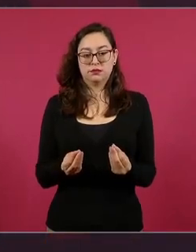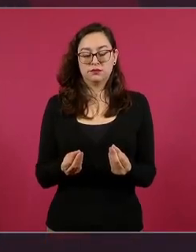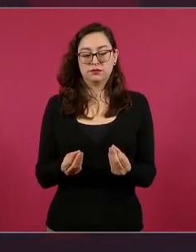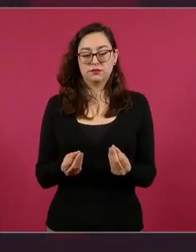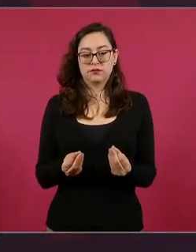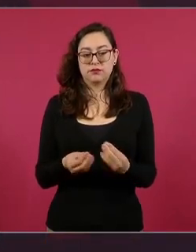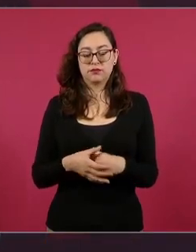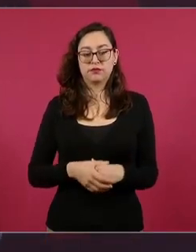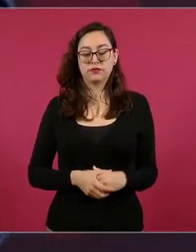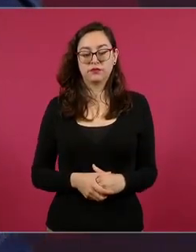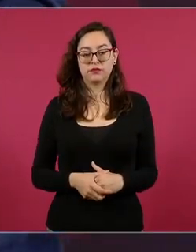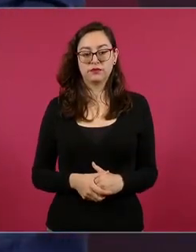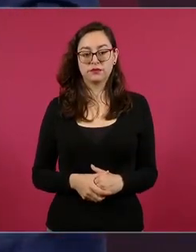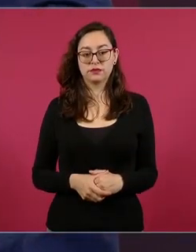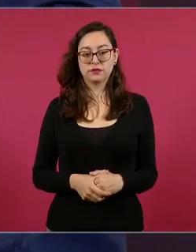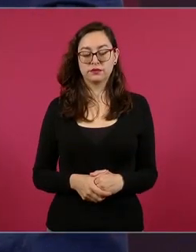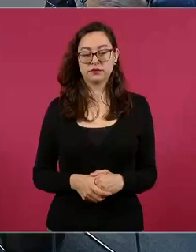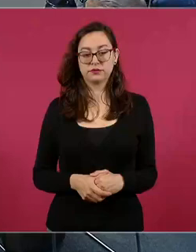se